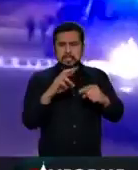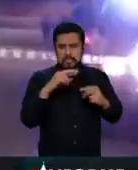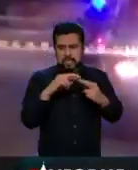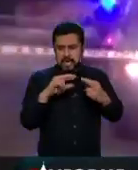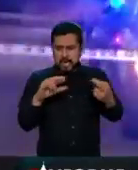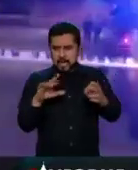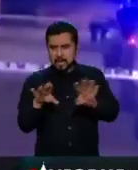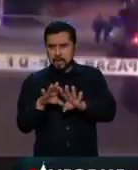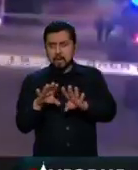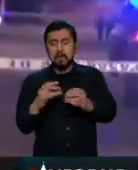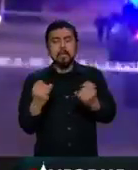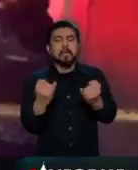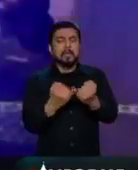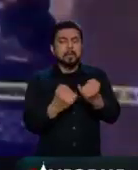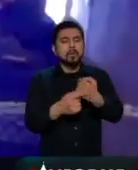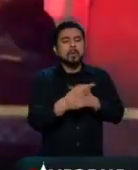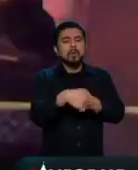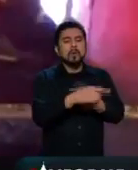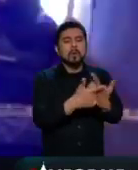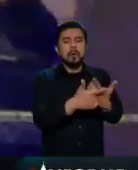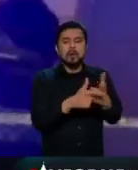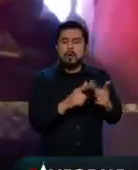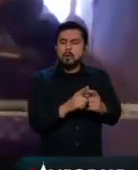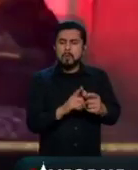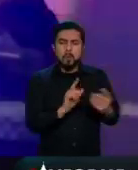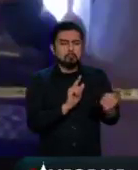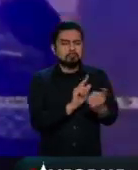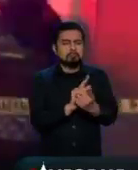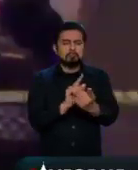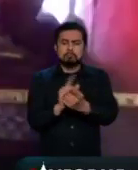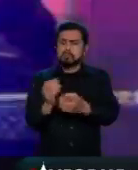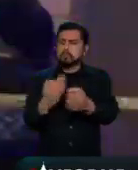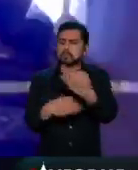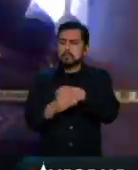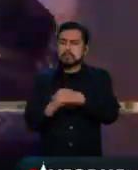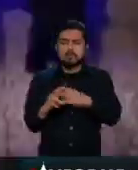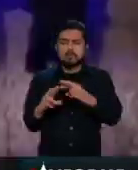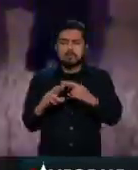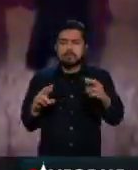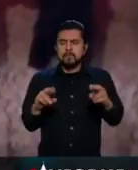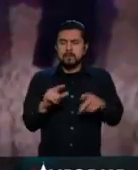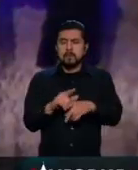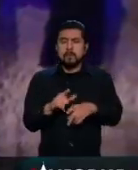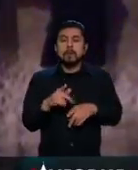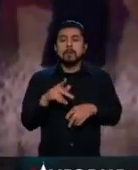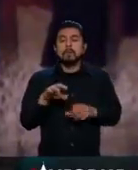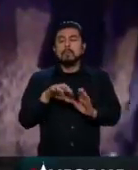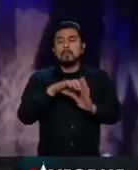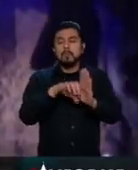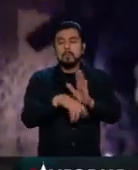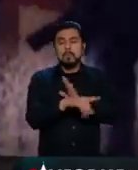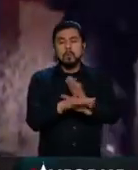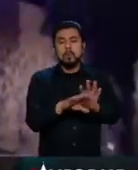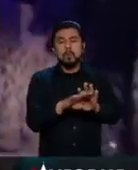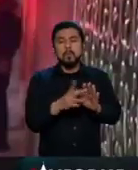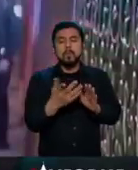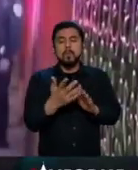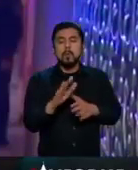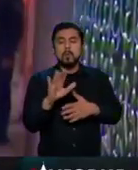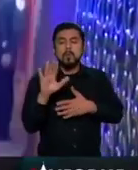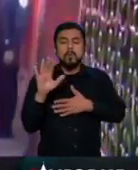Hubo un acercamiento importante al principio de su mandato, cuando promete televisión a las